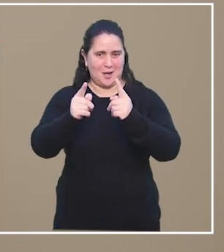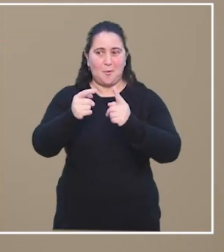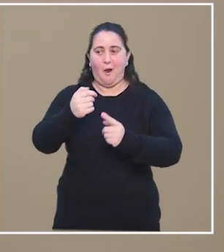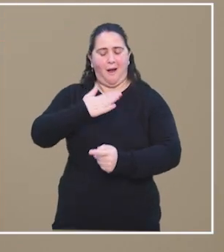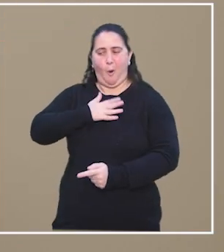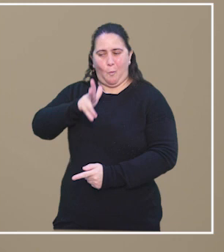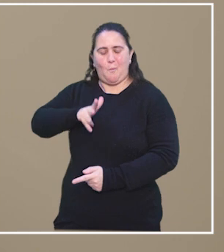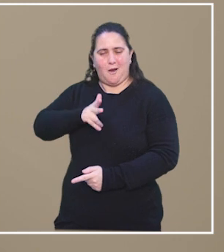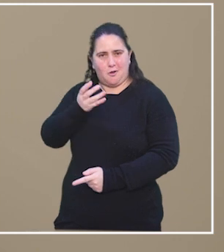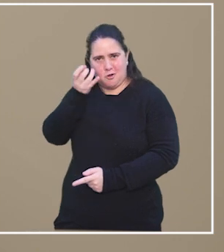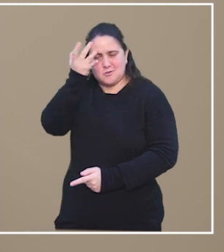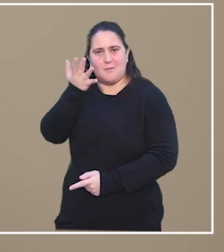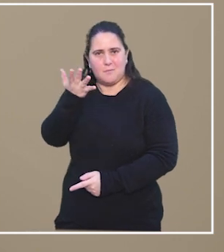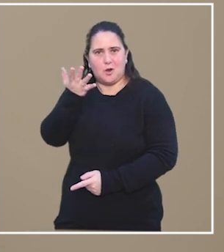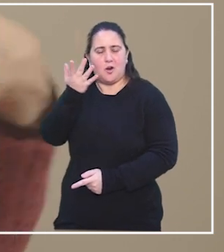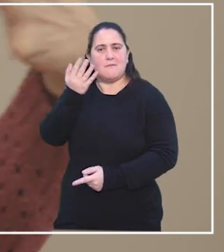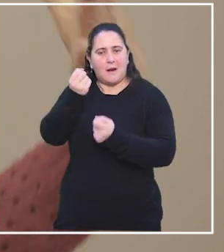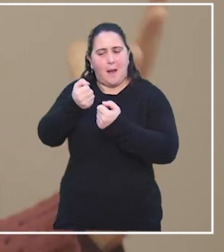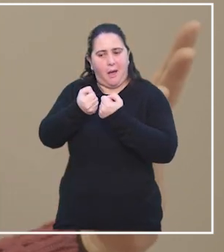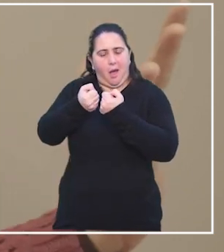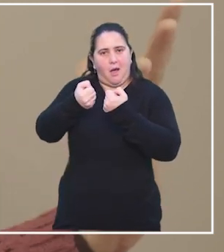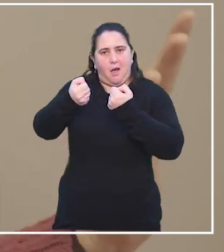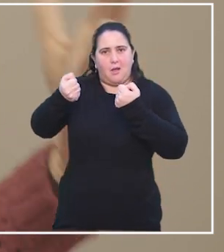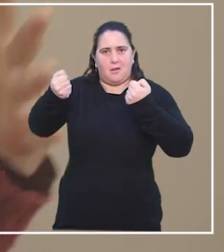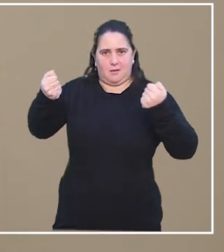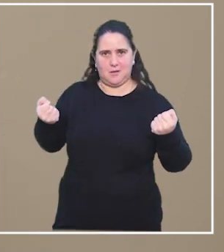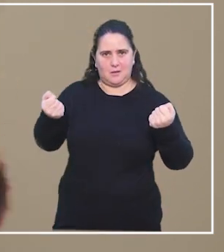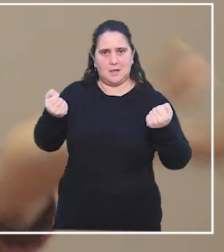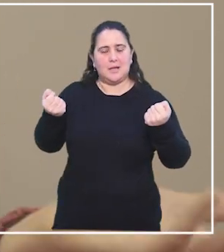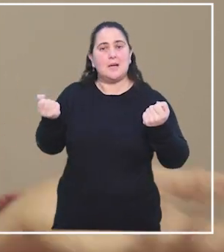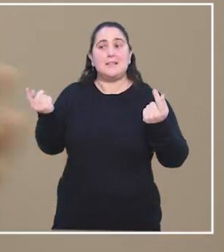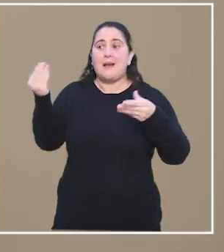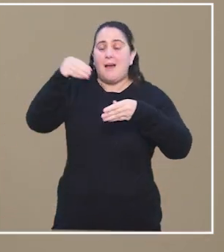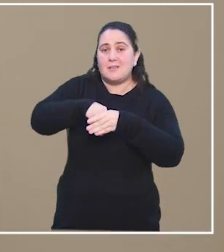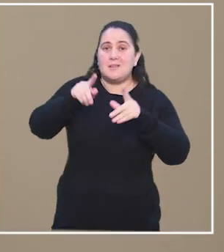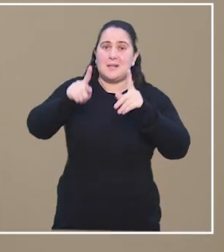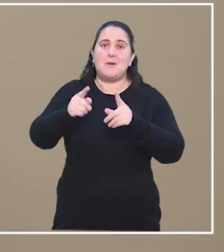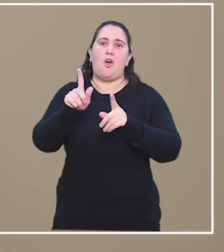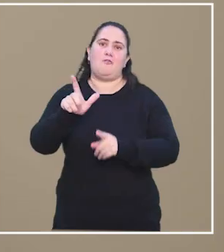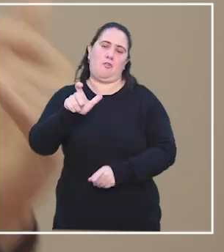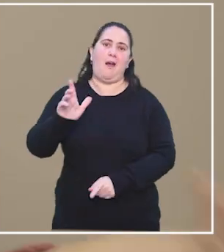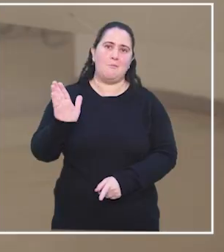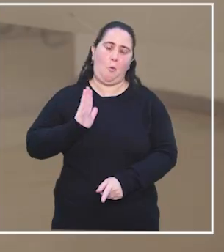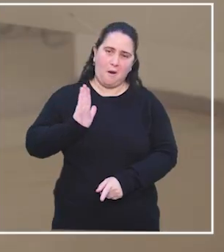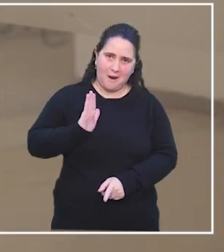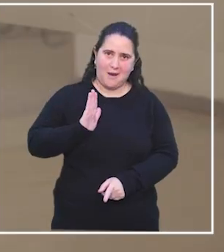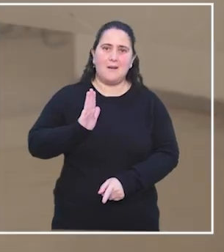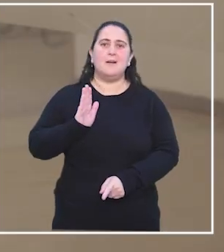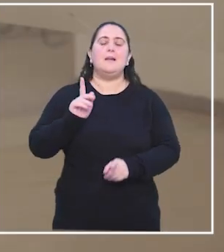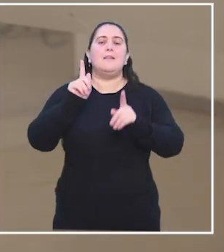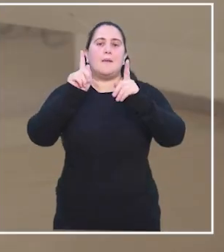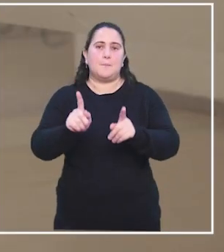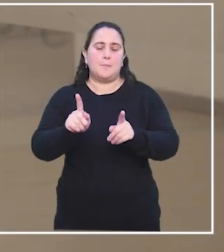humano se ha ido ampliando, ¿sí? Para incluir, evidentemente, las mujeres,